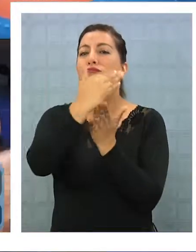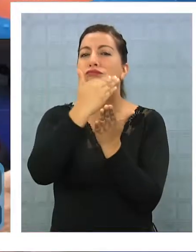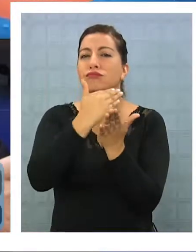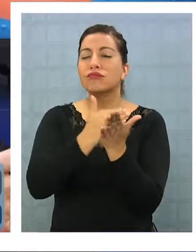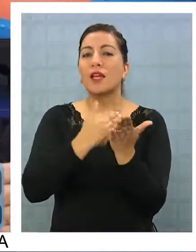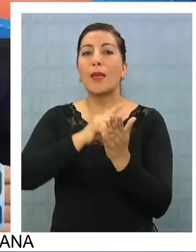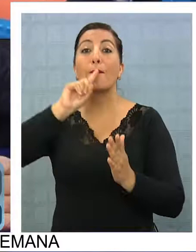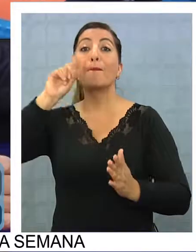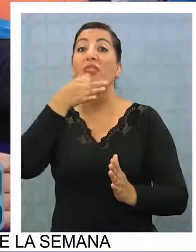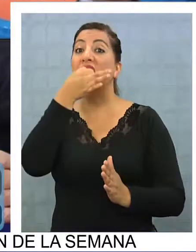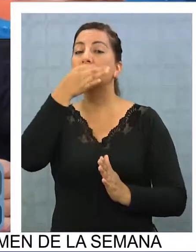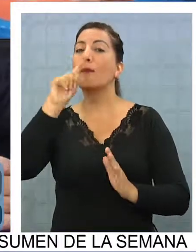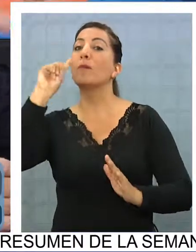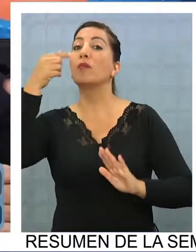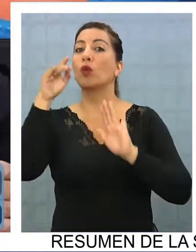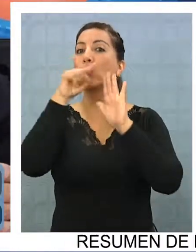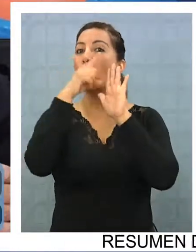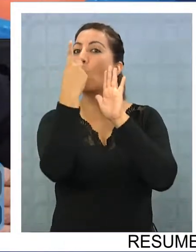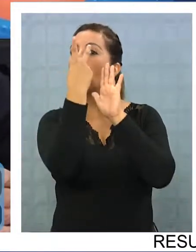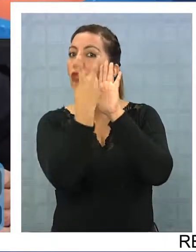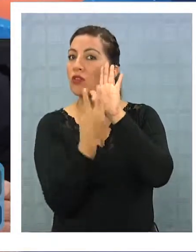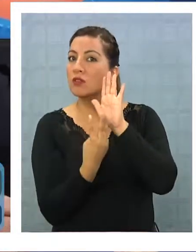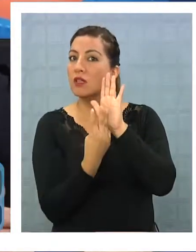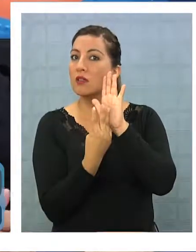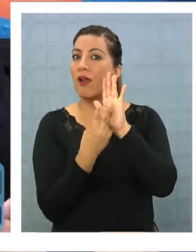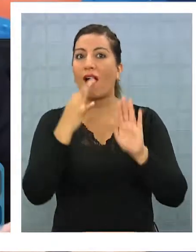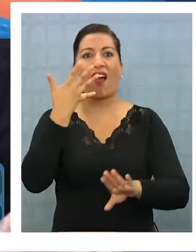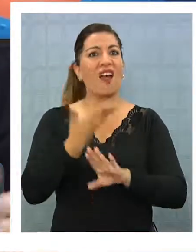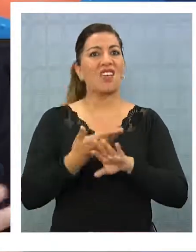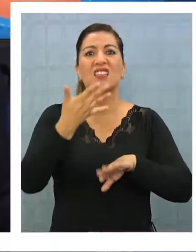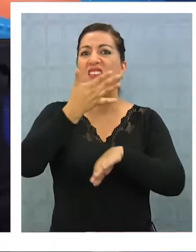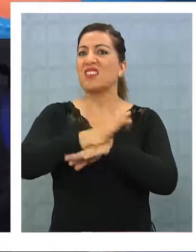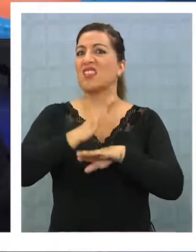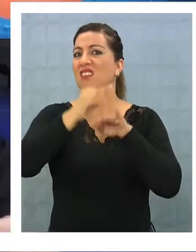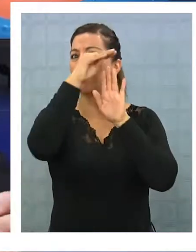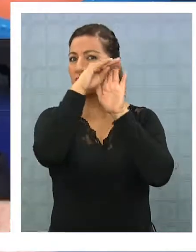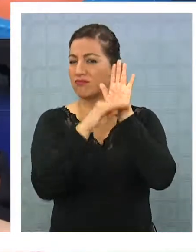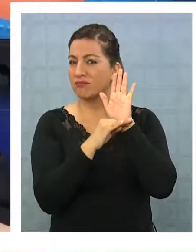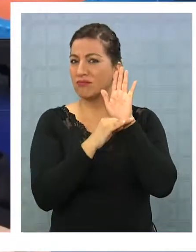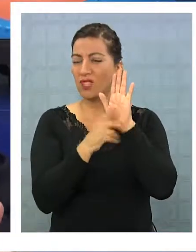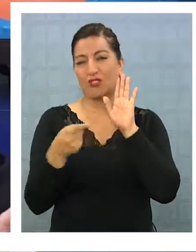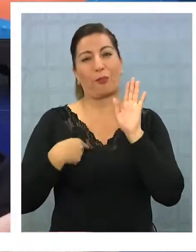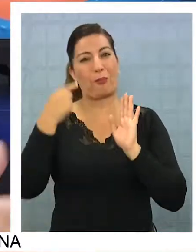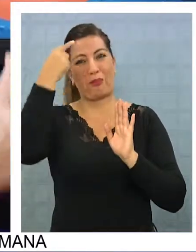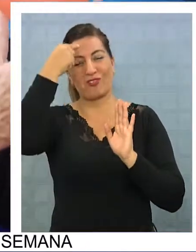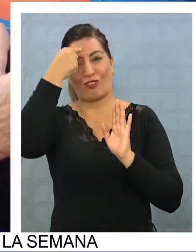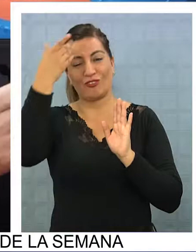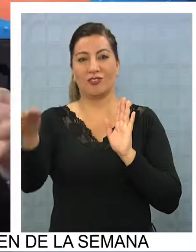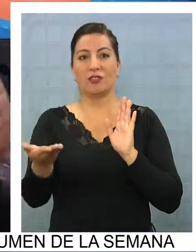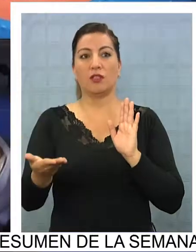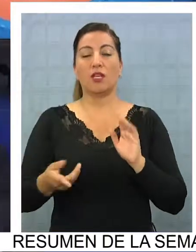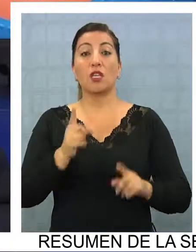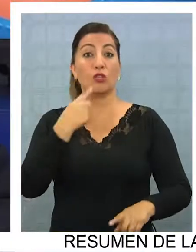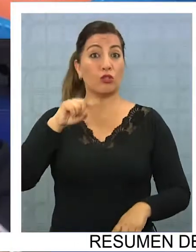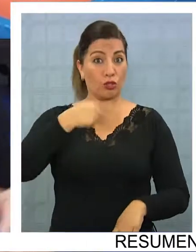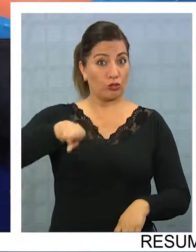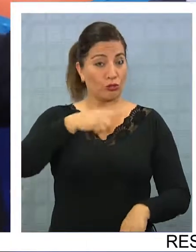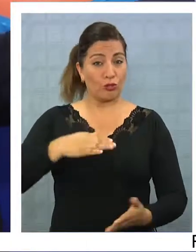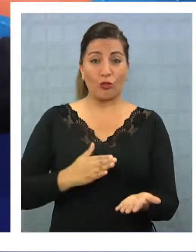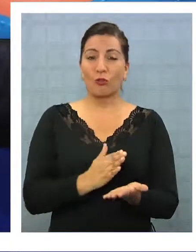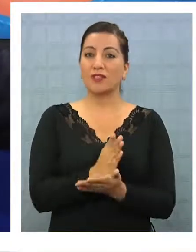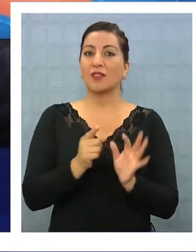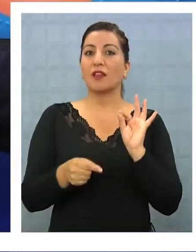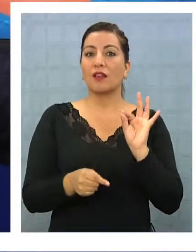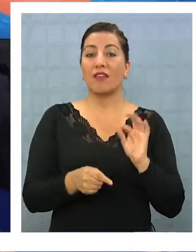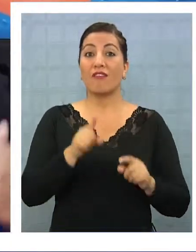estas son las prioridades 1, 2, 3. Tenía 15 prioridades, lo cual ya era absurdo. Y vamos en esta carta, vamos a partir de este puerto